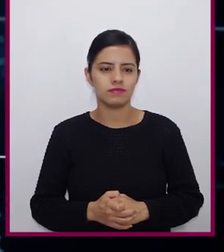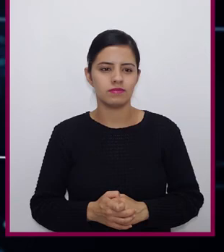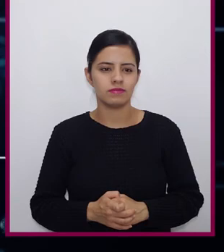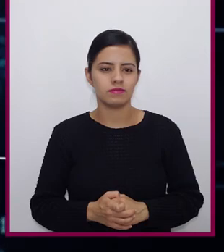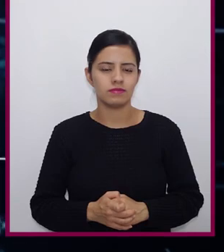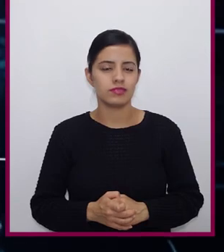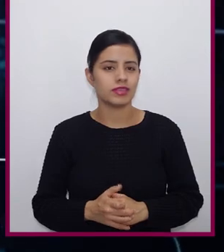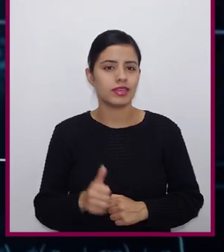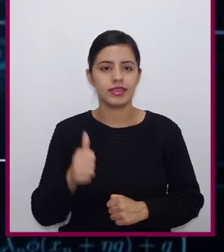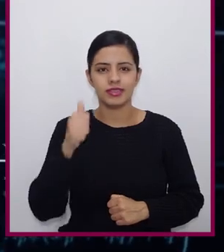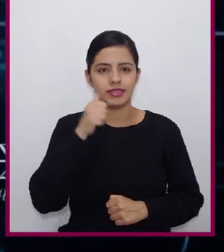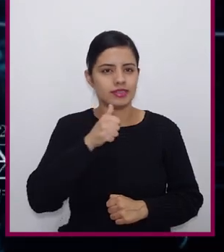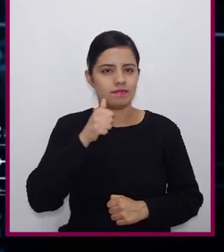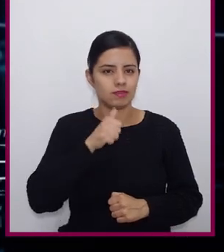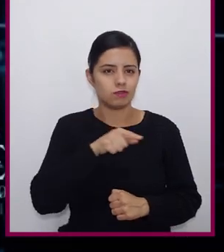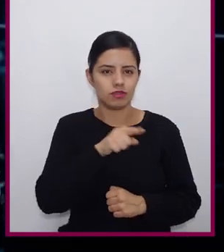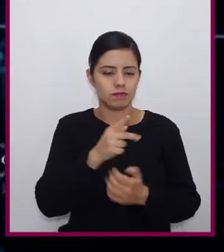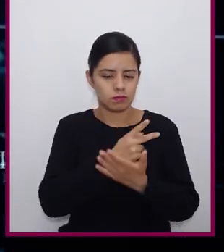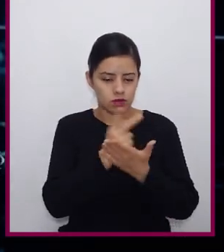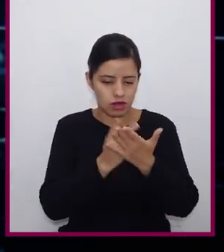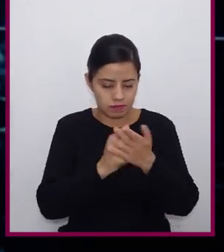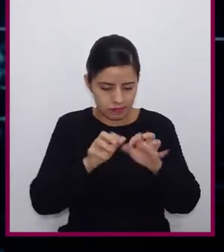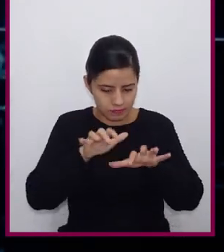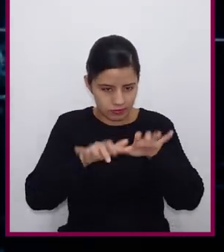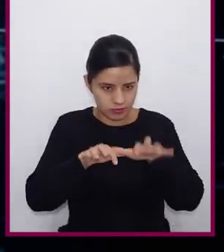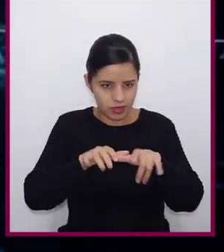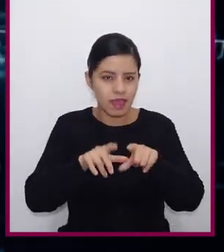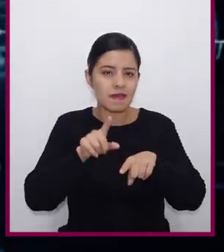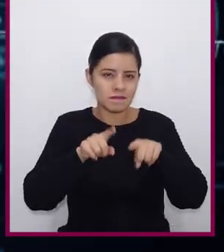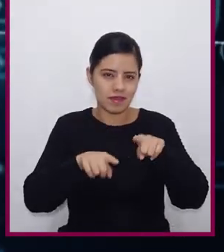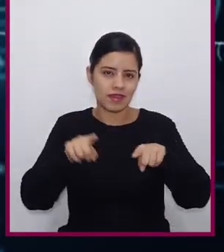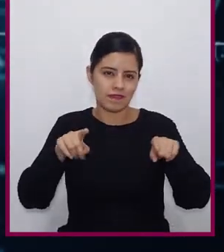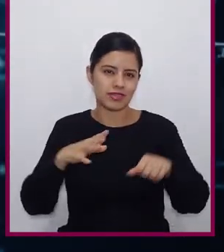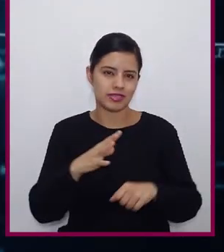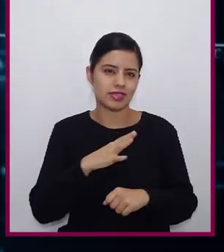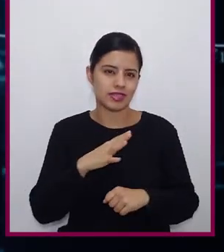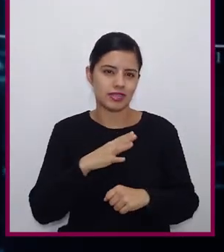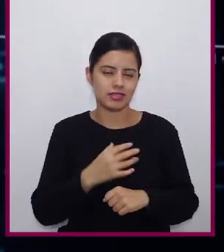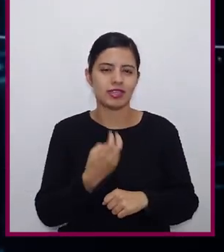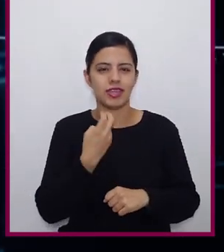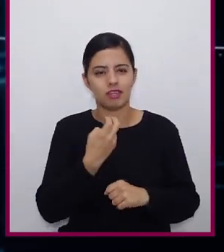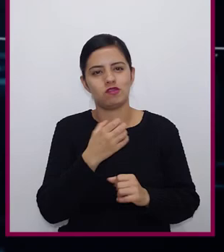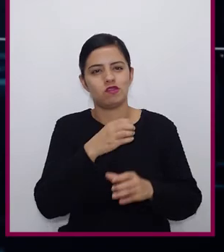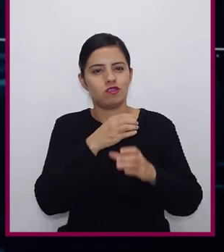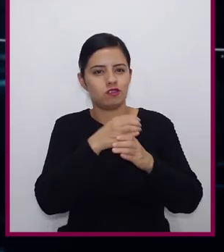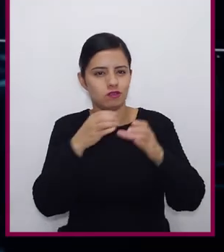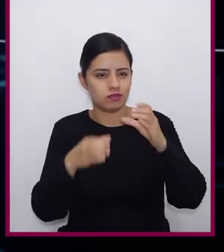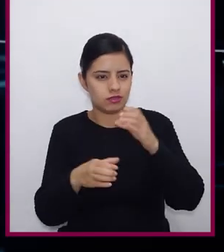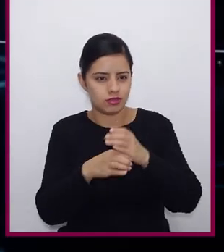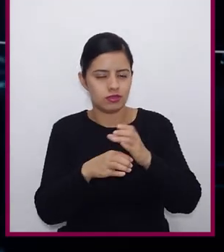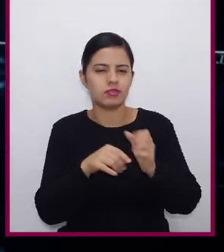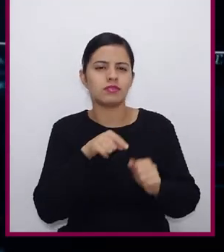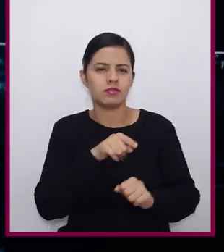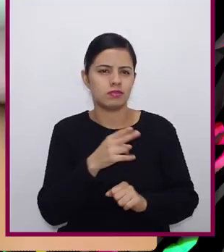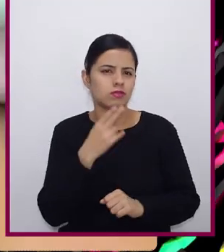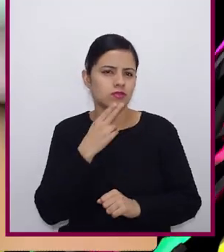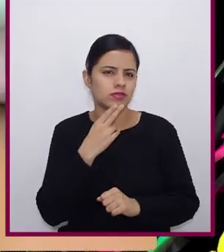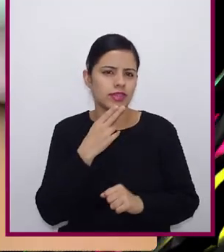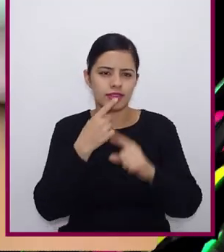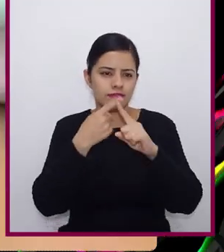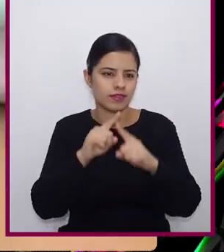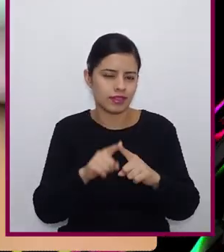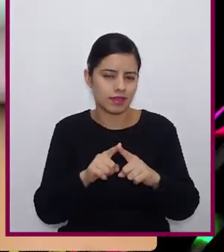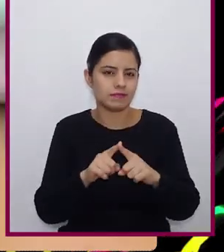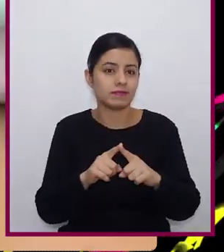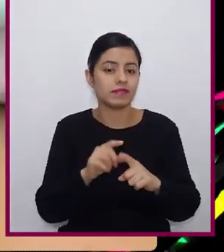¿Siempre hay variables al momento de programar? Claro que sí, Axel y Gaby, porque son parte de los objetos. ¿Qué utilidad le podemos dar a las variables? Pues